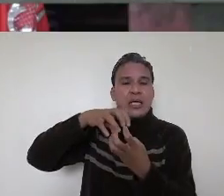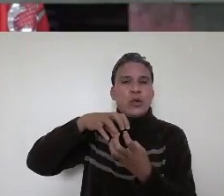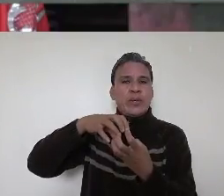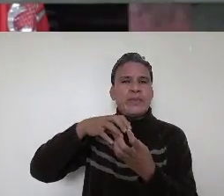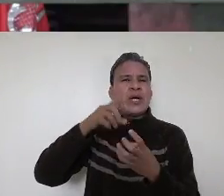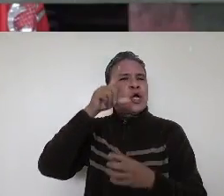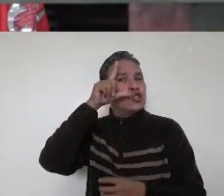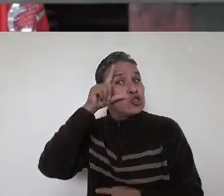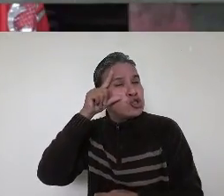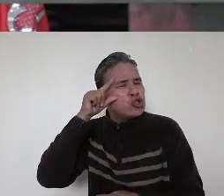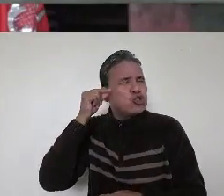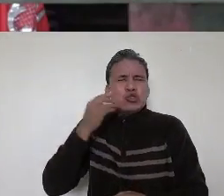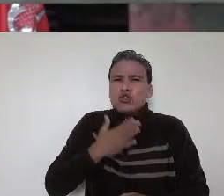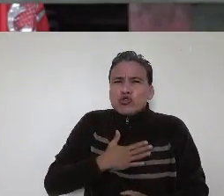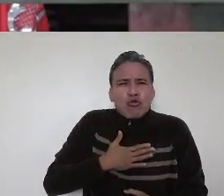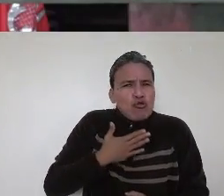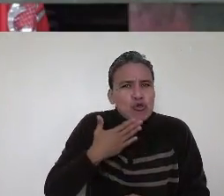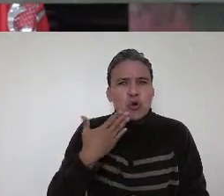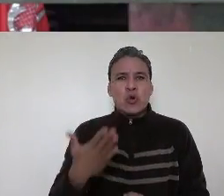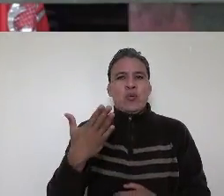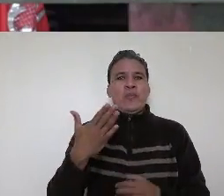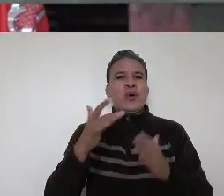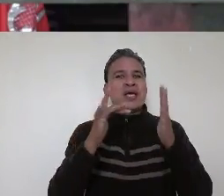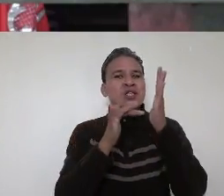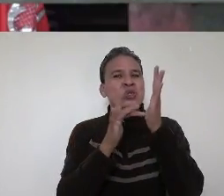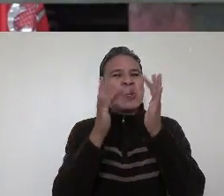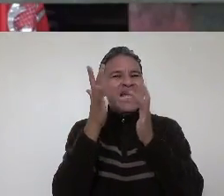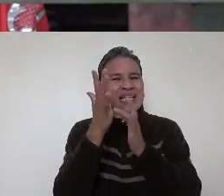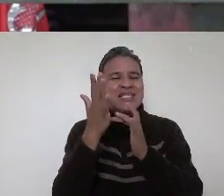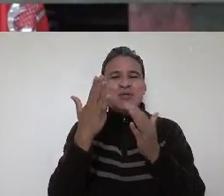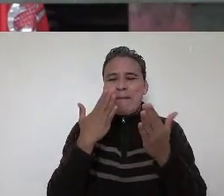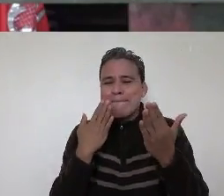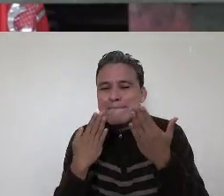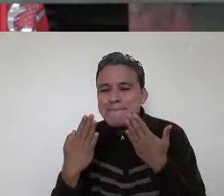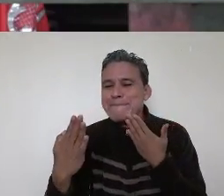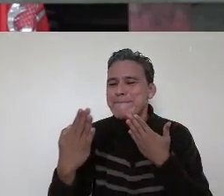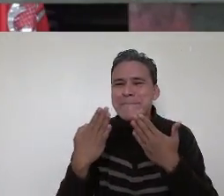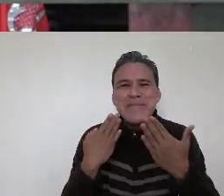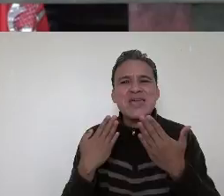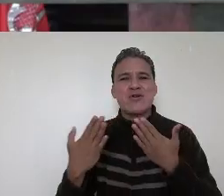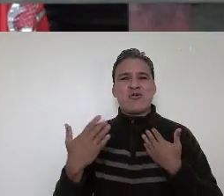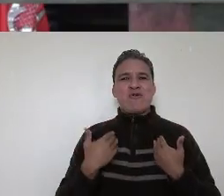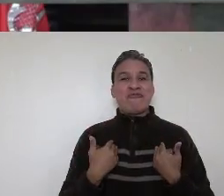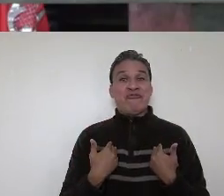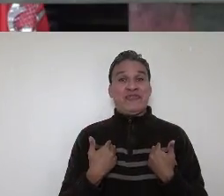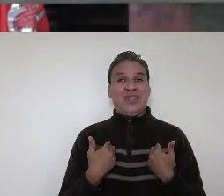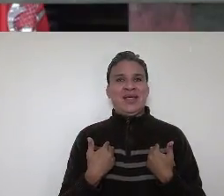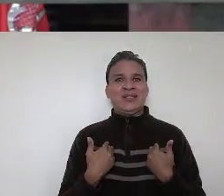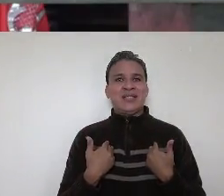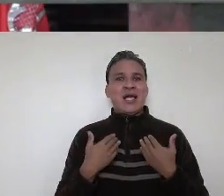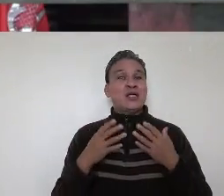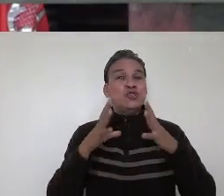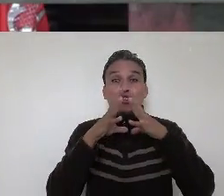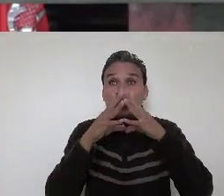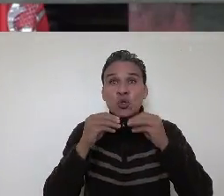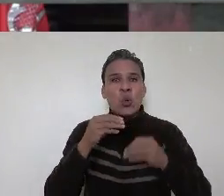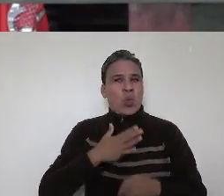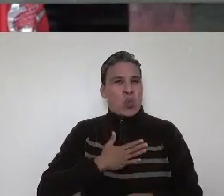todo lo puedo en Cristo que es mi confianza. Todo lo puedo en Él que es mi